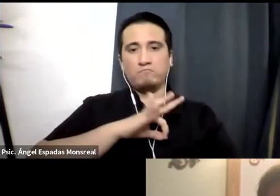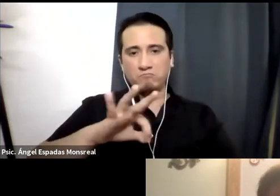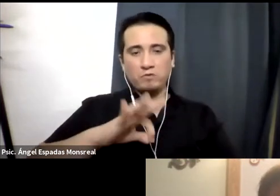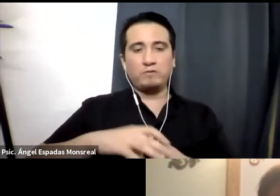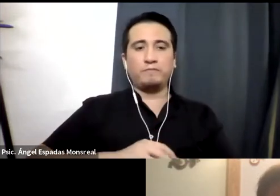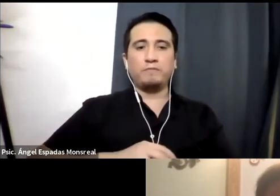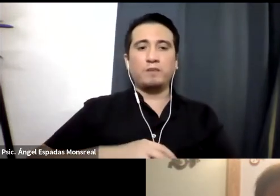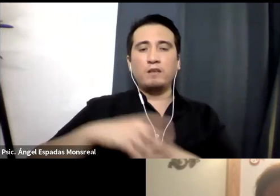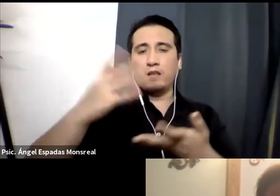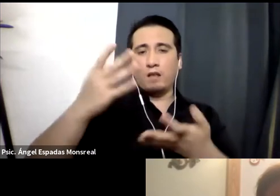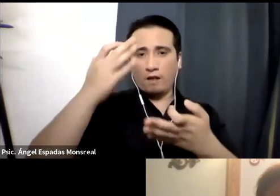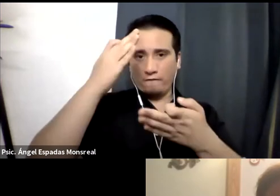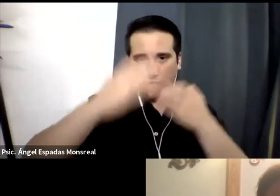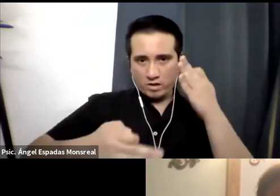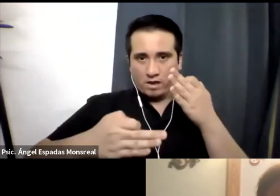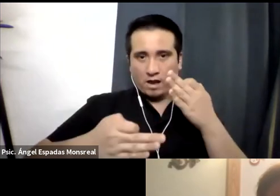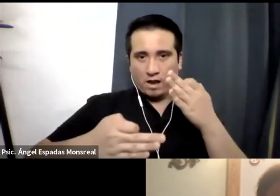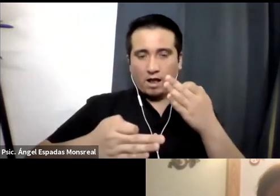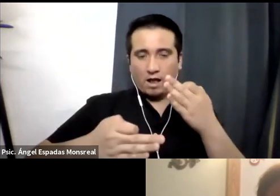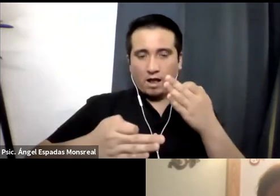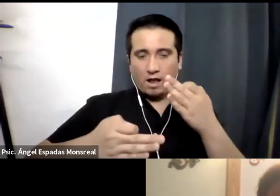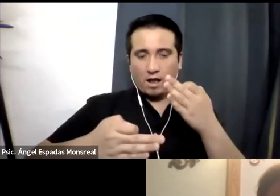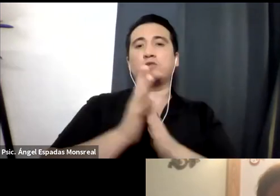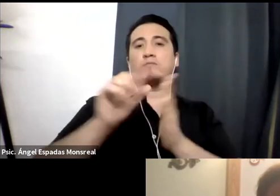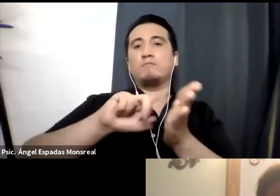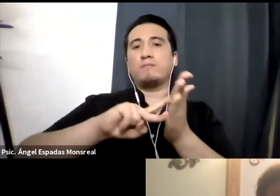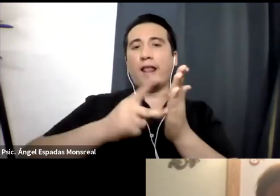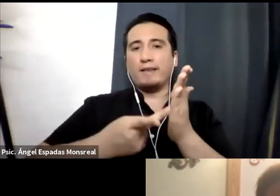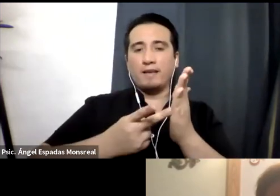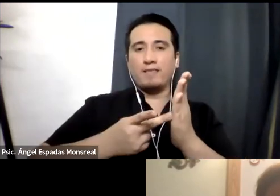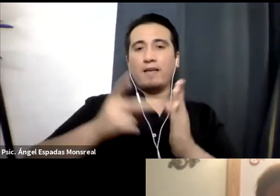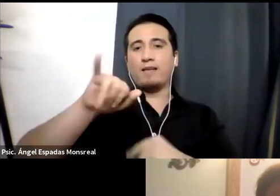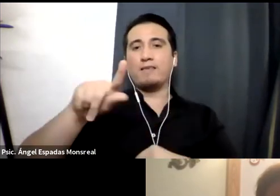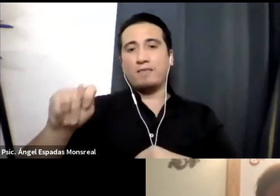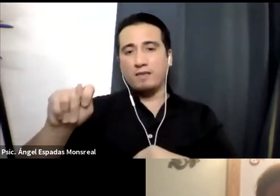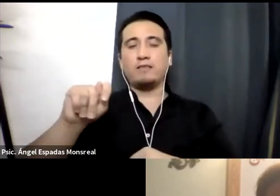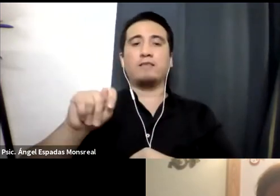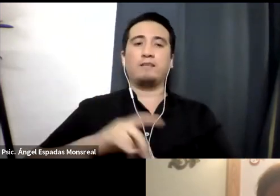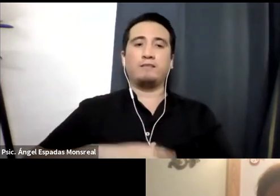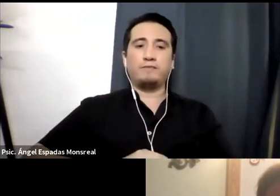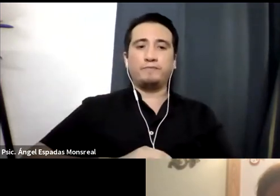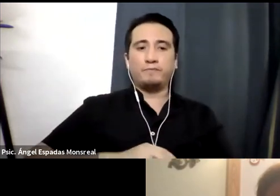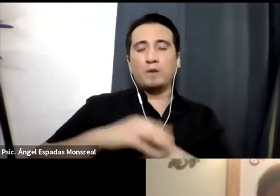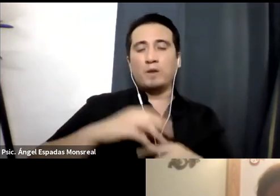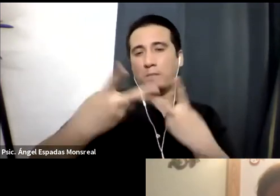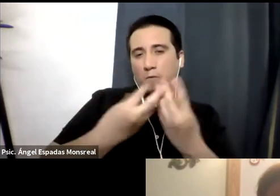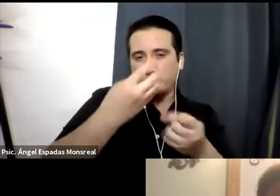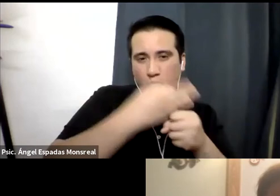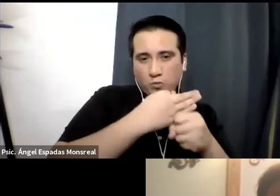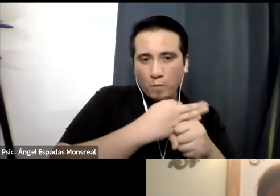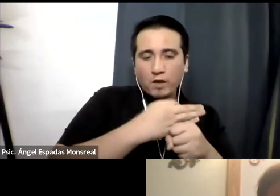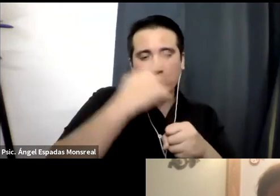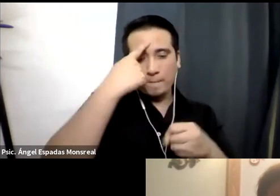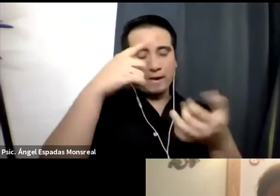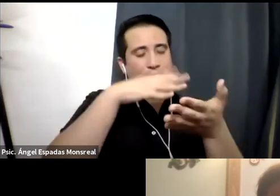de la participación de la arquitecta Jiménez Santos, pues tendremos este momento para leer